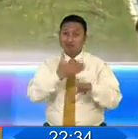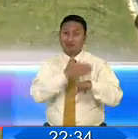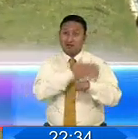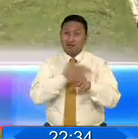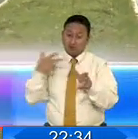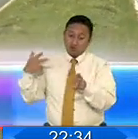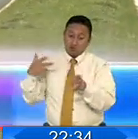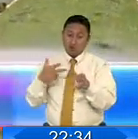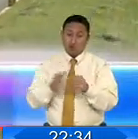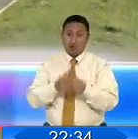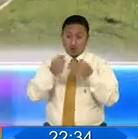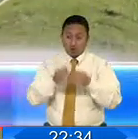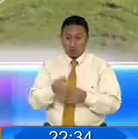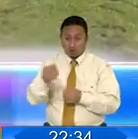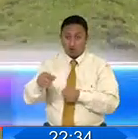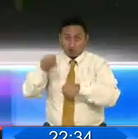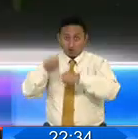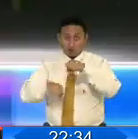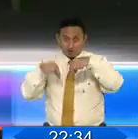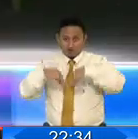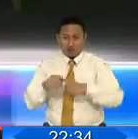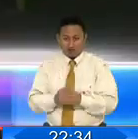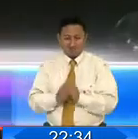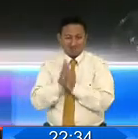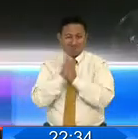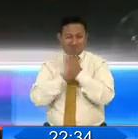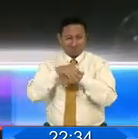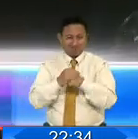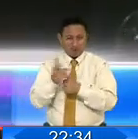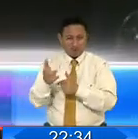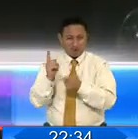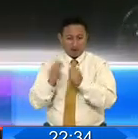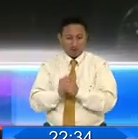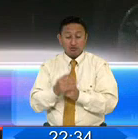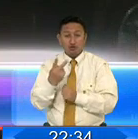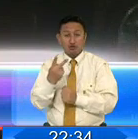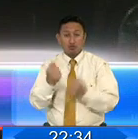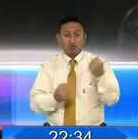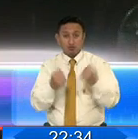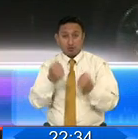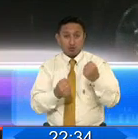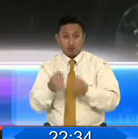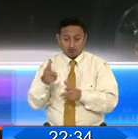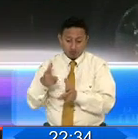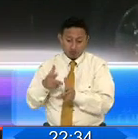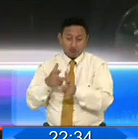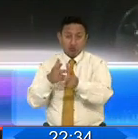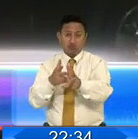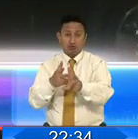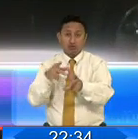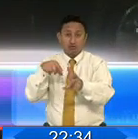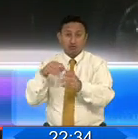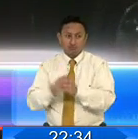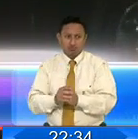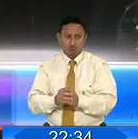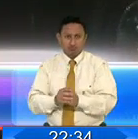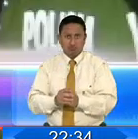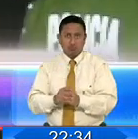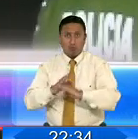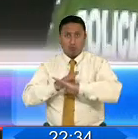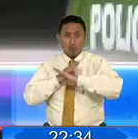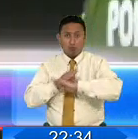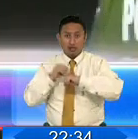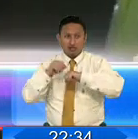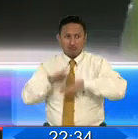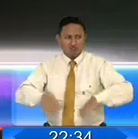daño mecánico para cumplir con el encargo. La policía confirmó que los 2 vehículos en los que se movilizaban las víctimas eran blindados. ¿Qué hacían por